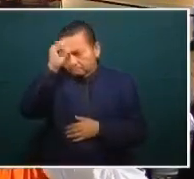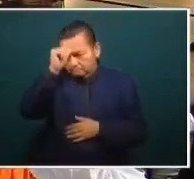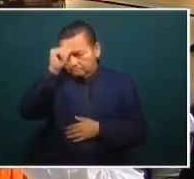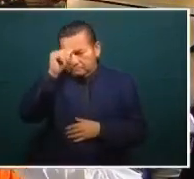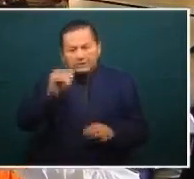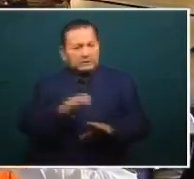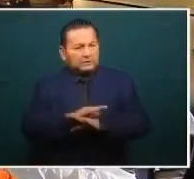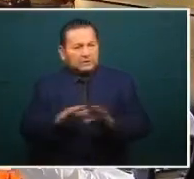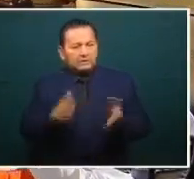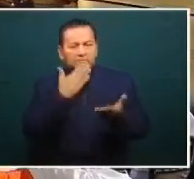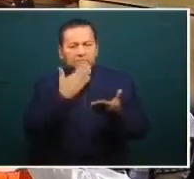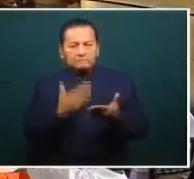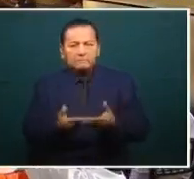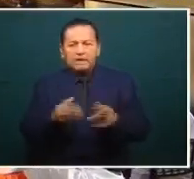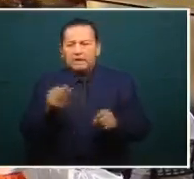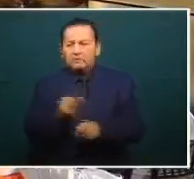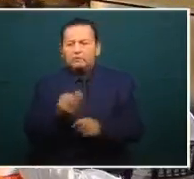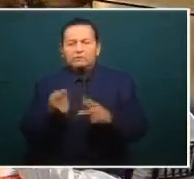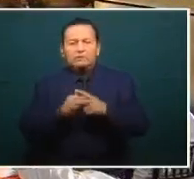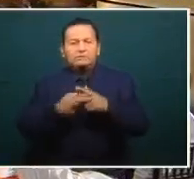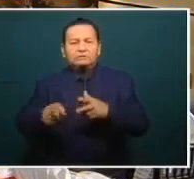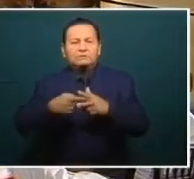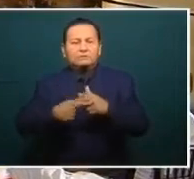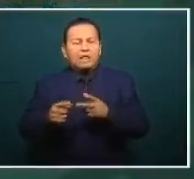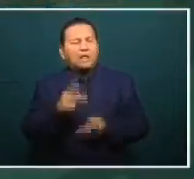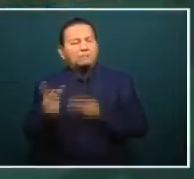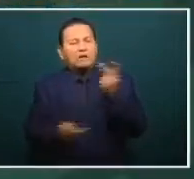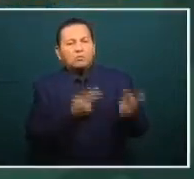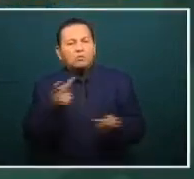and rights. That's what I can inform you.